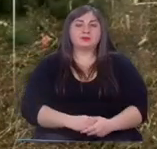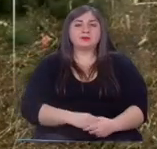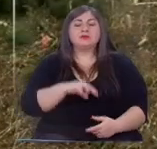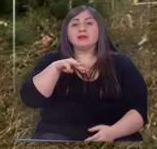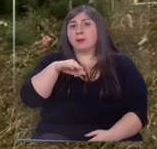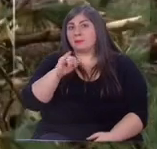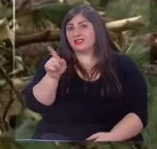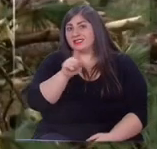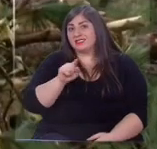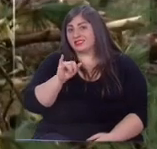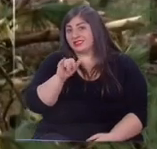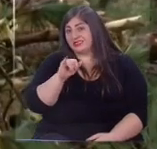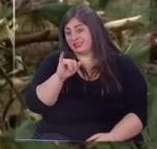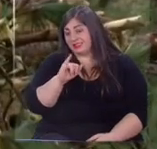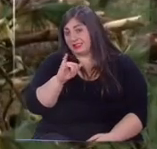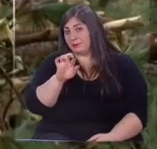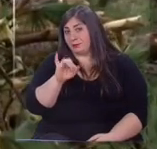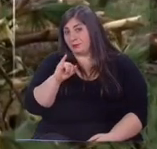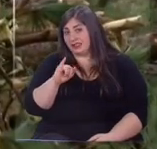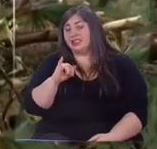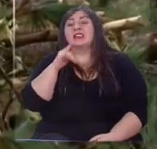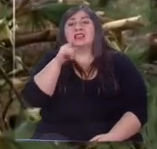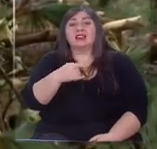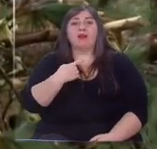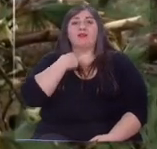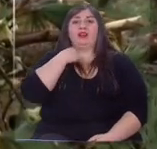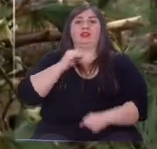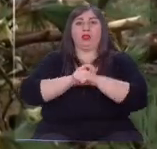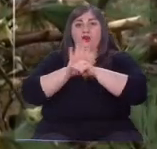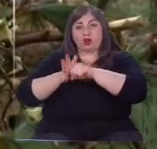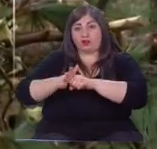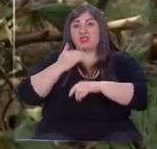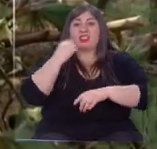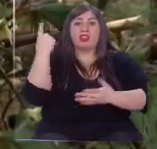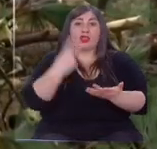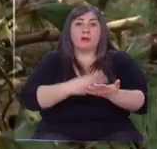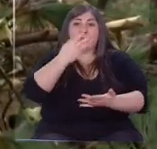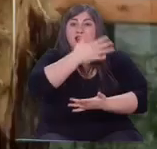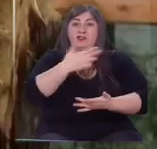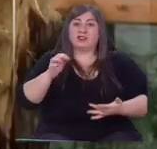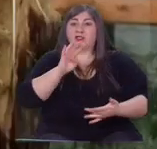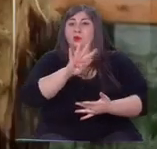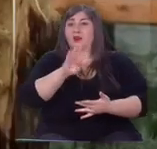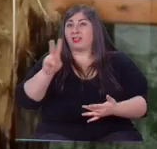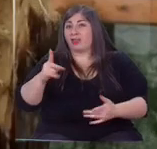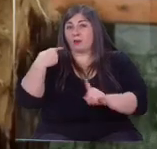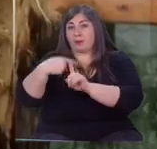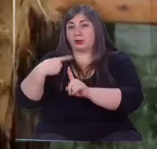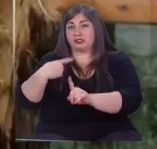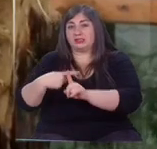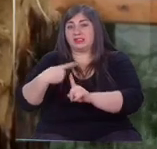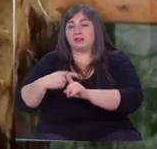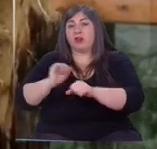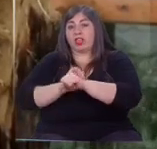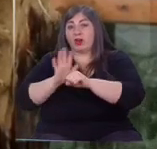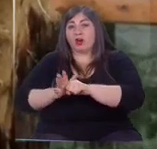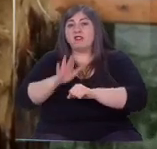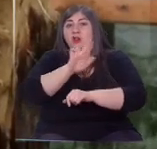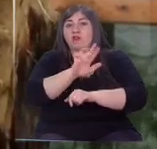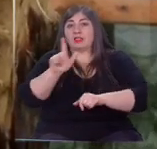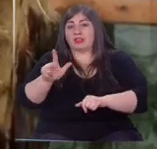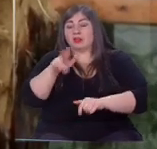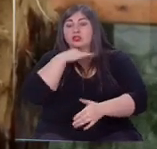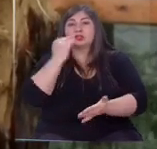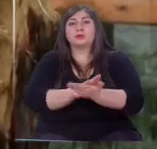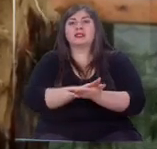Mississippi, un estado que está afectado también por el COVID, por supuesto, hay 2.942 casos positivos con 98 fallecidos, y a